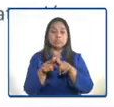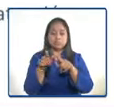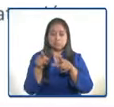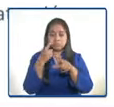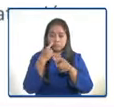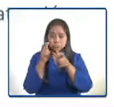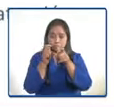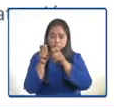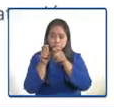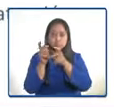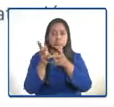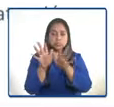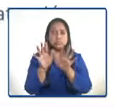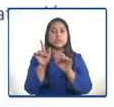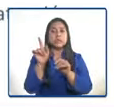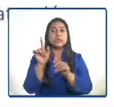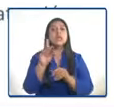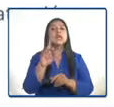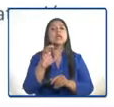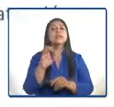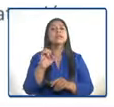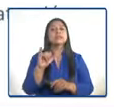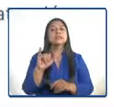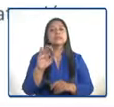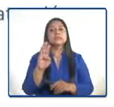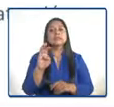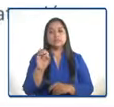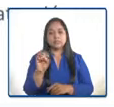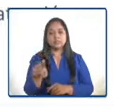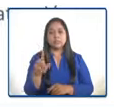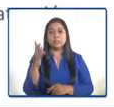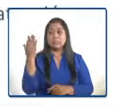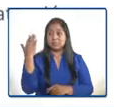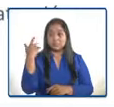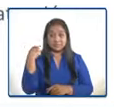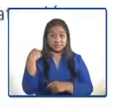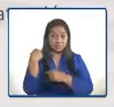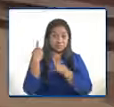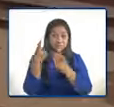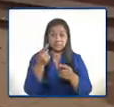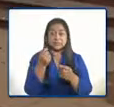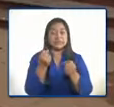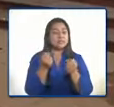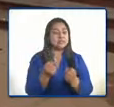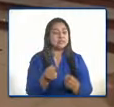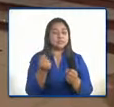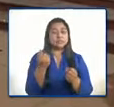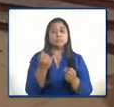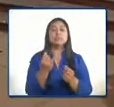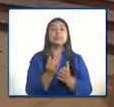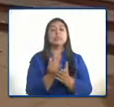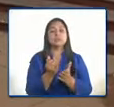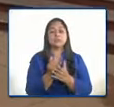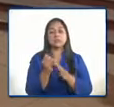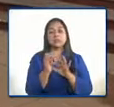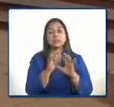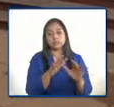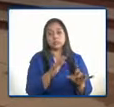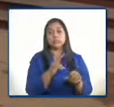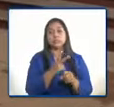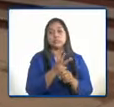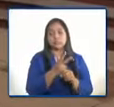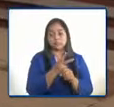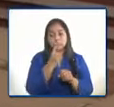todos como nos hemos enterado, las últimas semanas ha sido un poco complicado para el Instituto Guatemalteco de Migración.